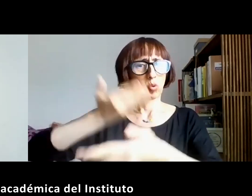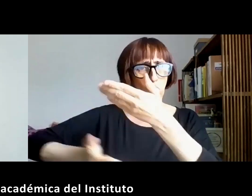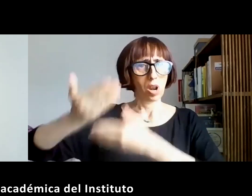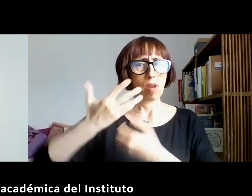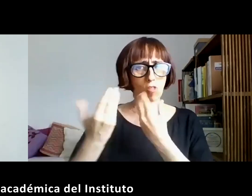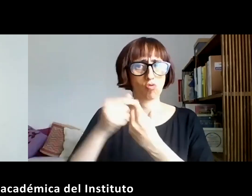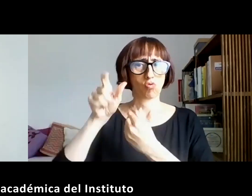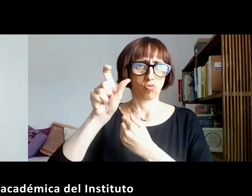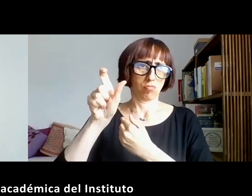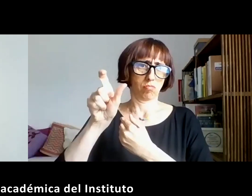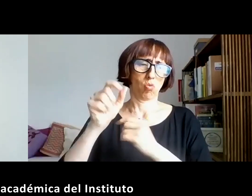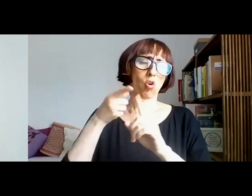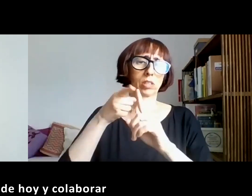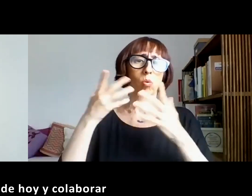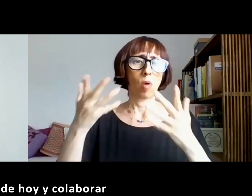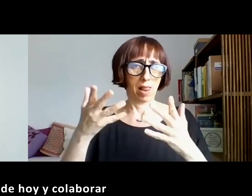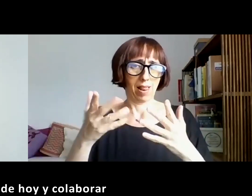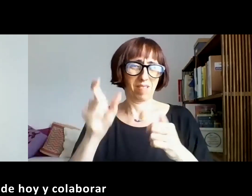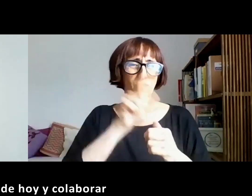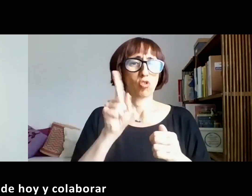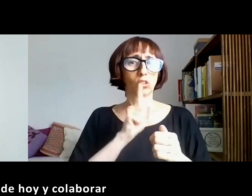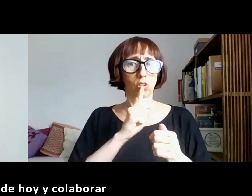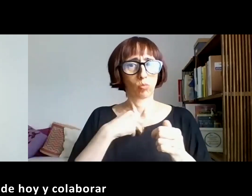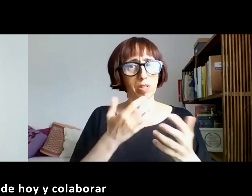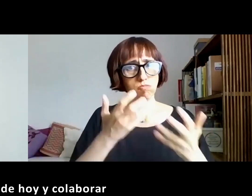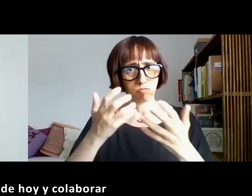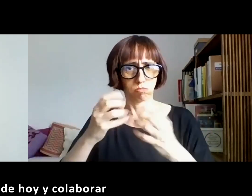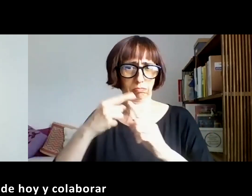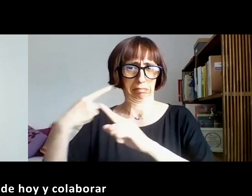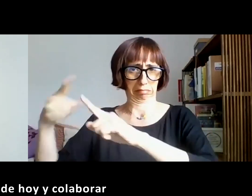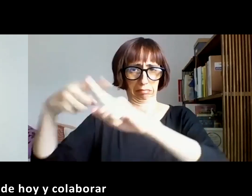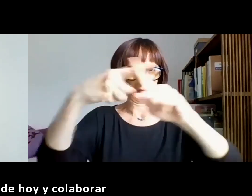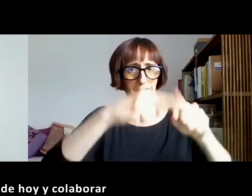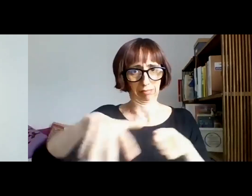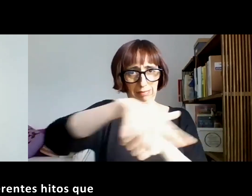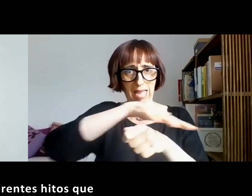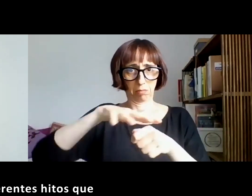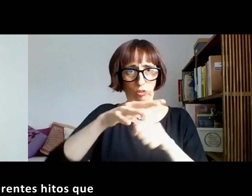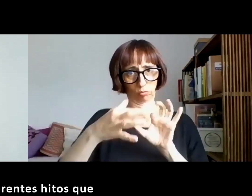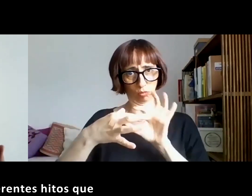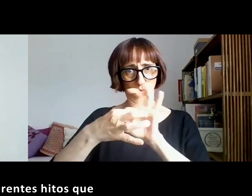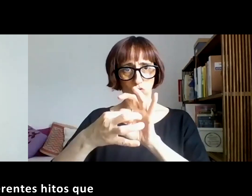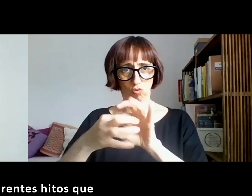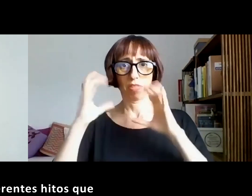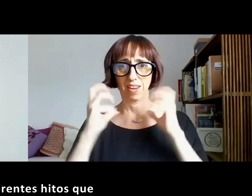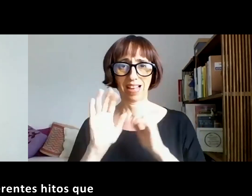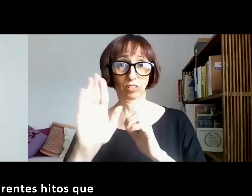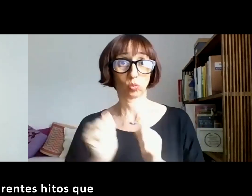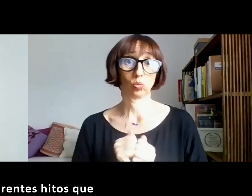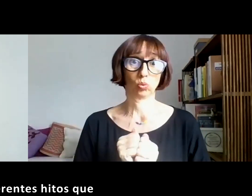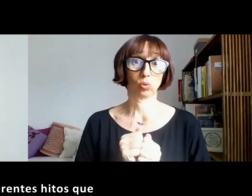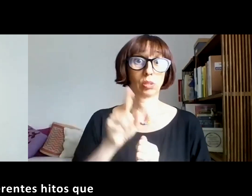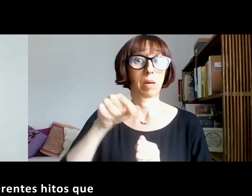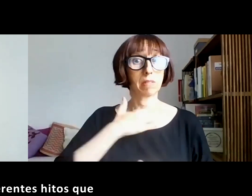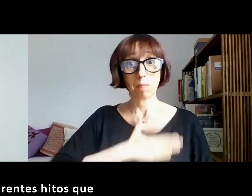por acompañarnos en el día de hoy y también colaborar a través de esta entidad en diferentes hitos que hemos conseguido en